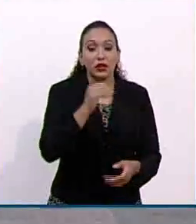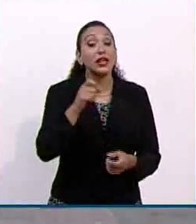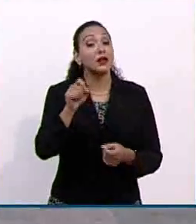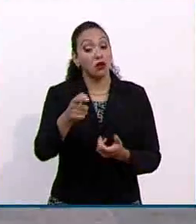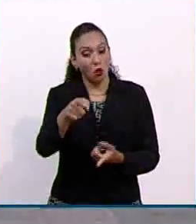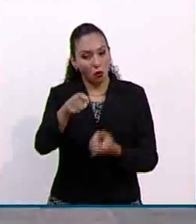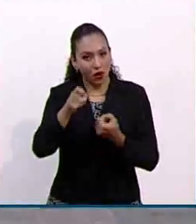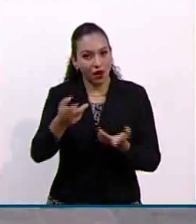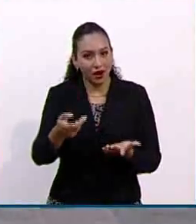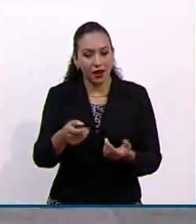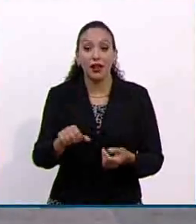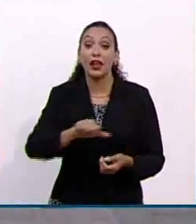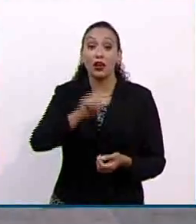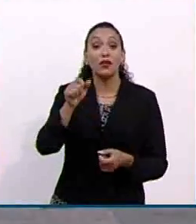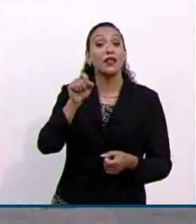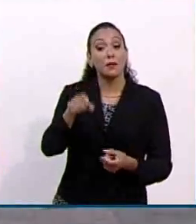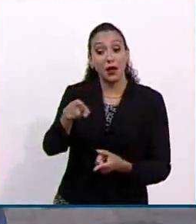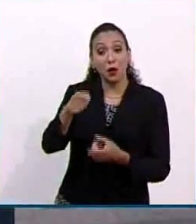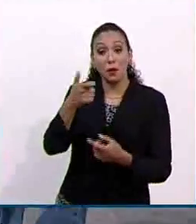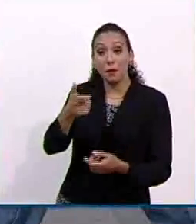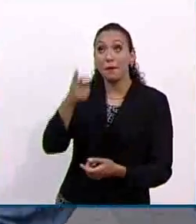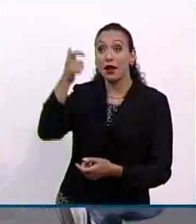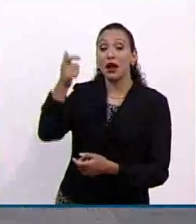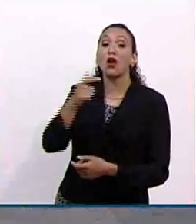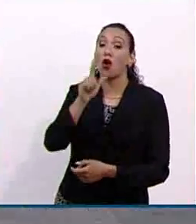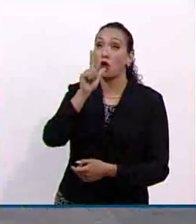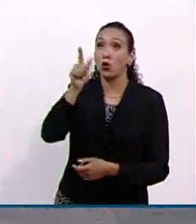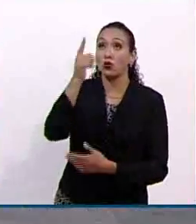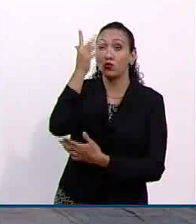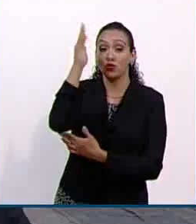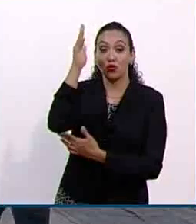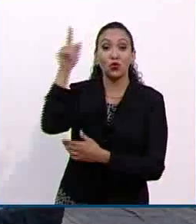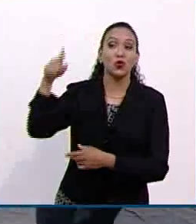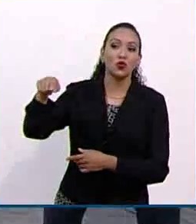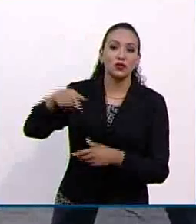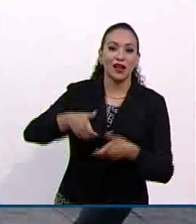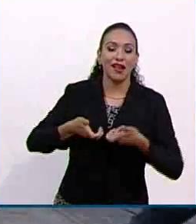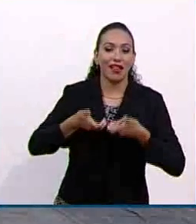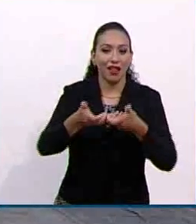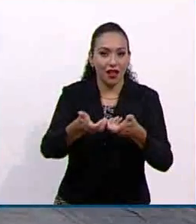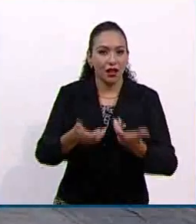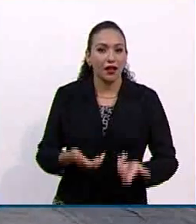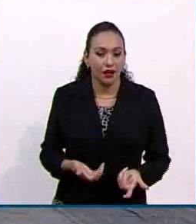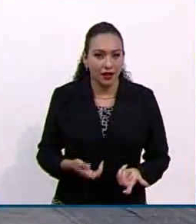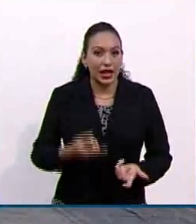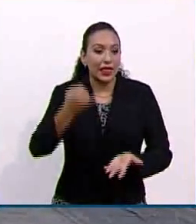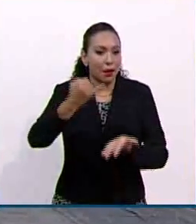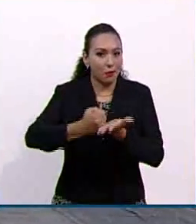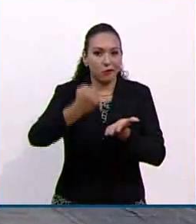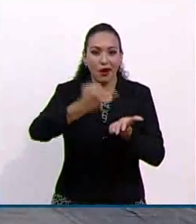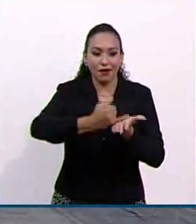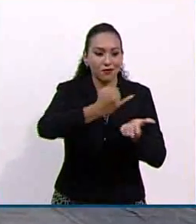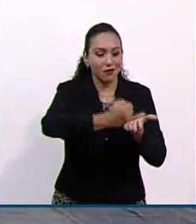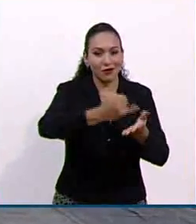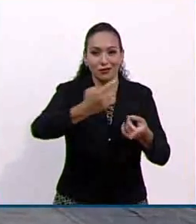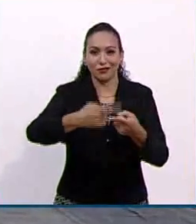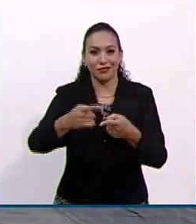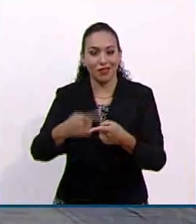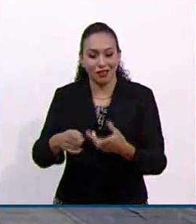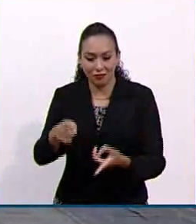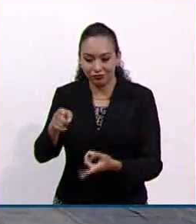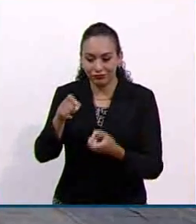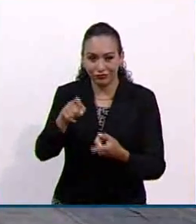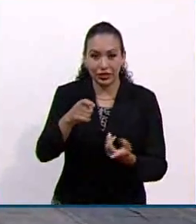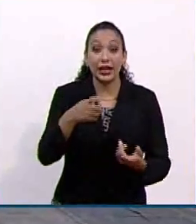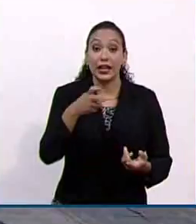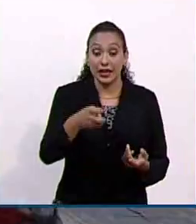el servicio de alumbrado público sin prever la base del tributo o delegaban su determinación a autoridades diversas, lo que